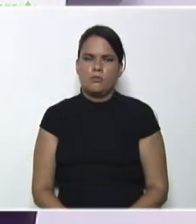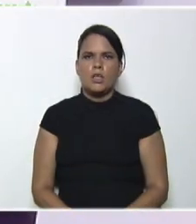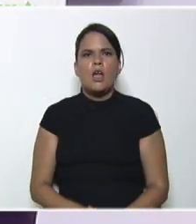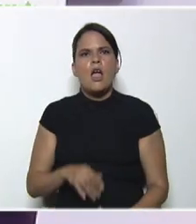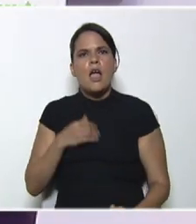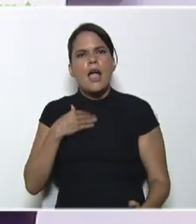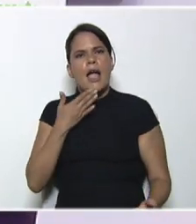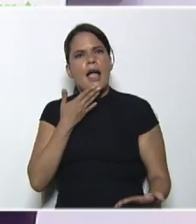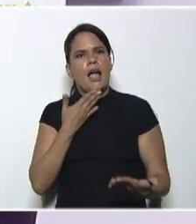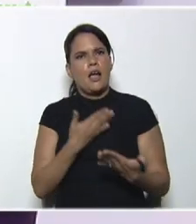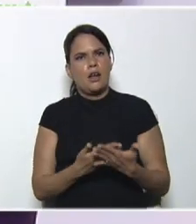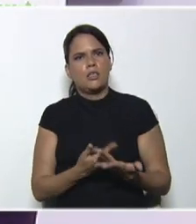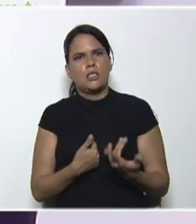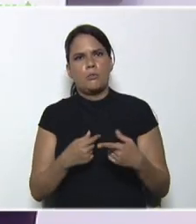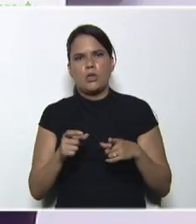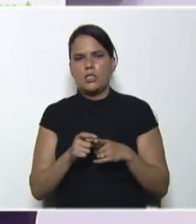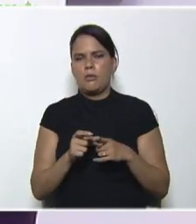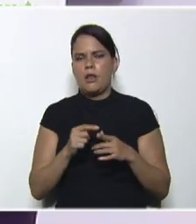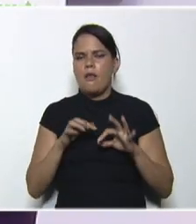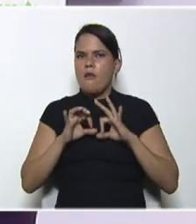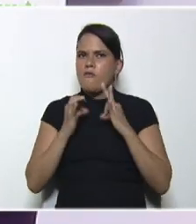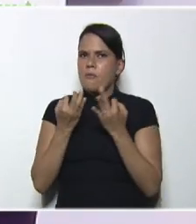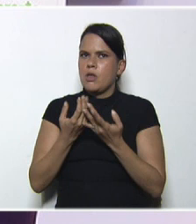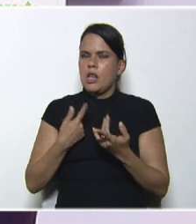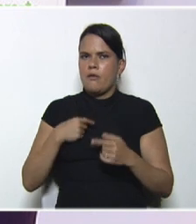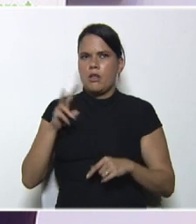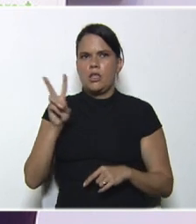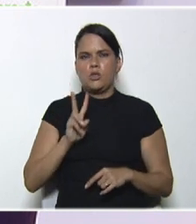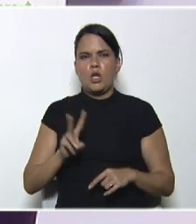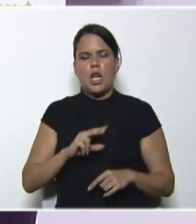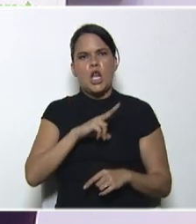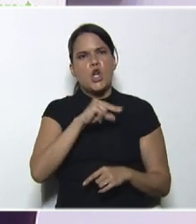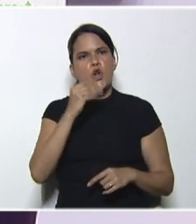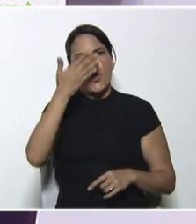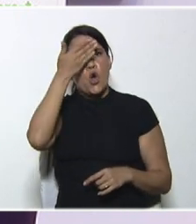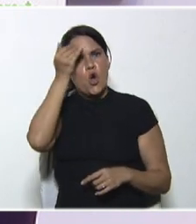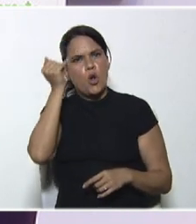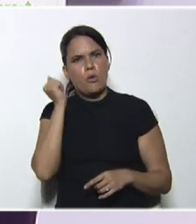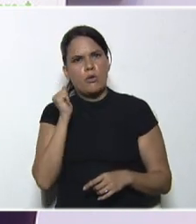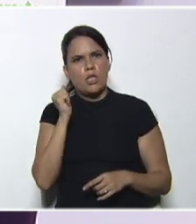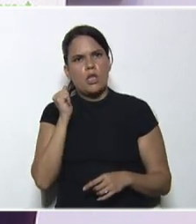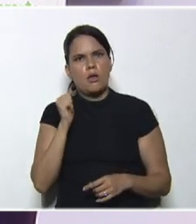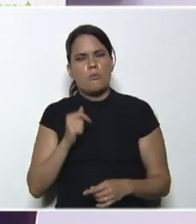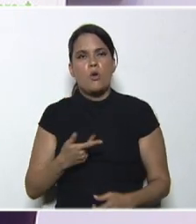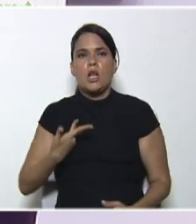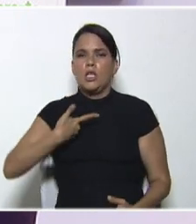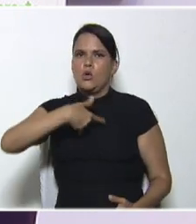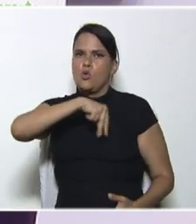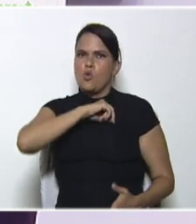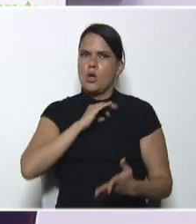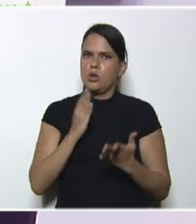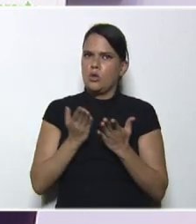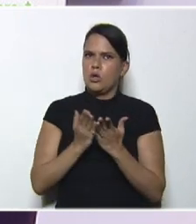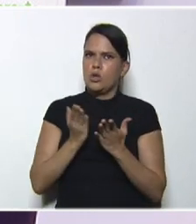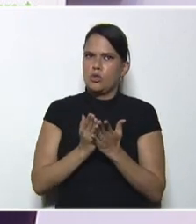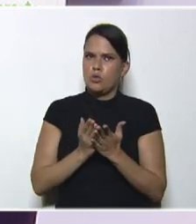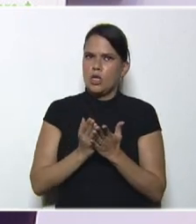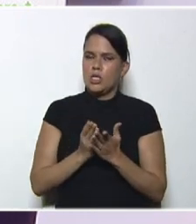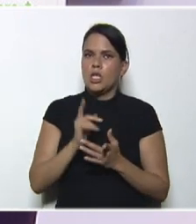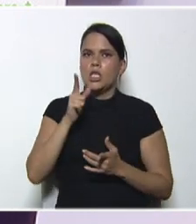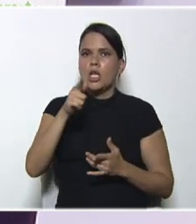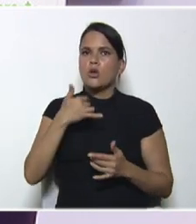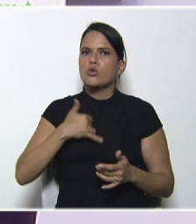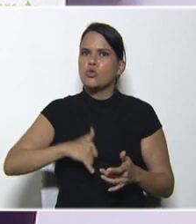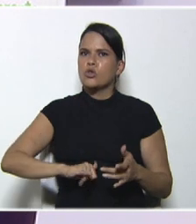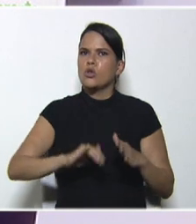Muchísimas gracias, Anthony. Familia venezolana, no olvidemos el estar con nuestros estudiantes, el estar con sus hijos